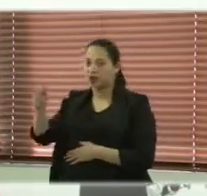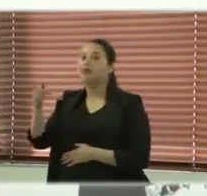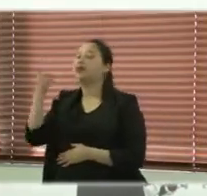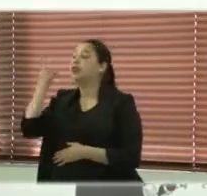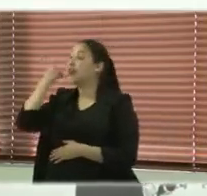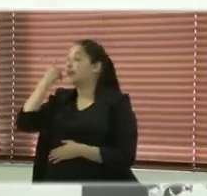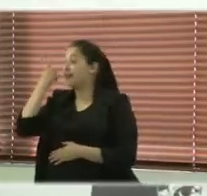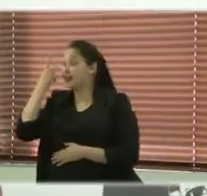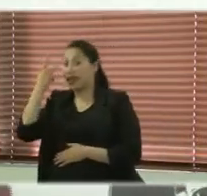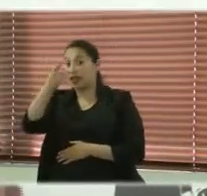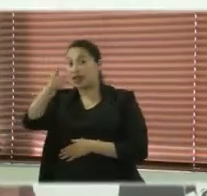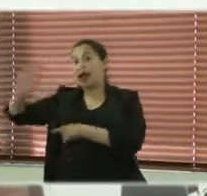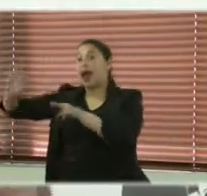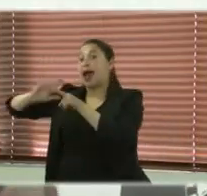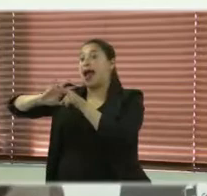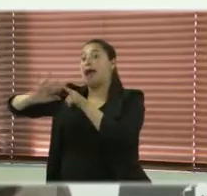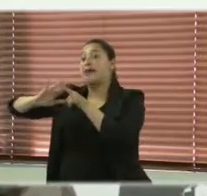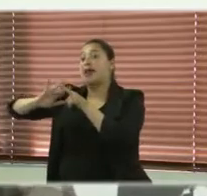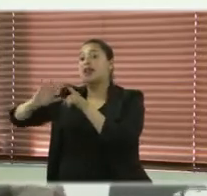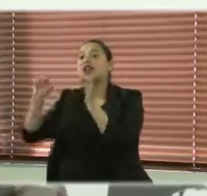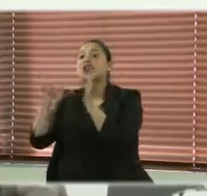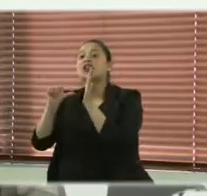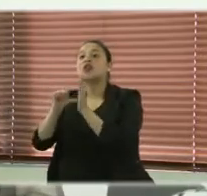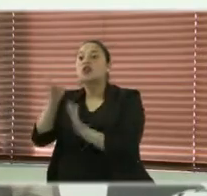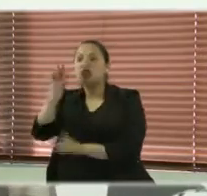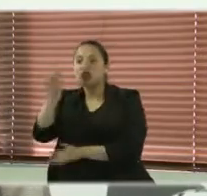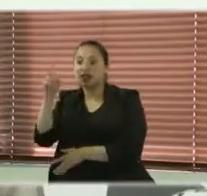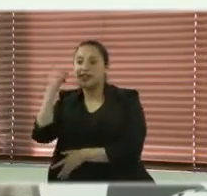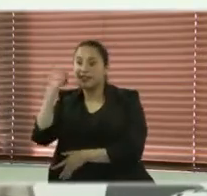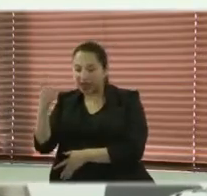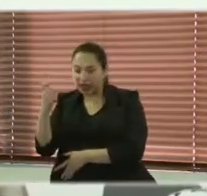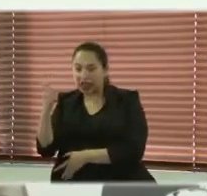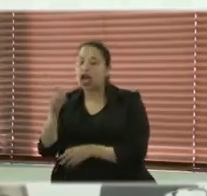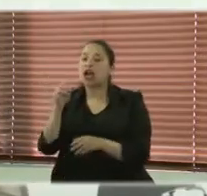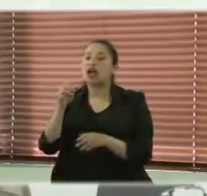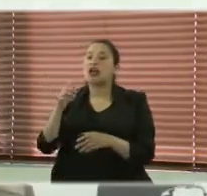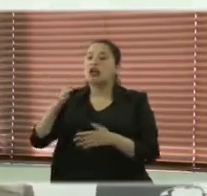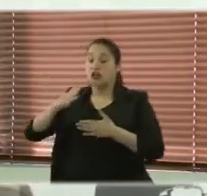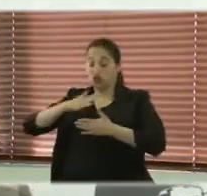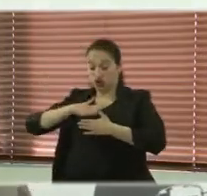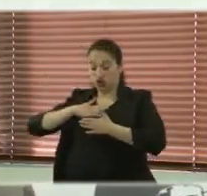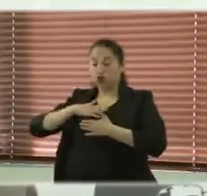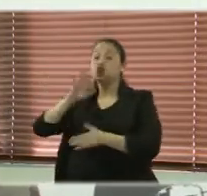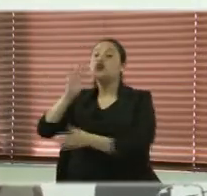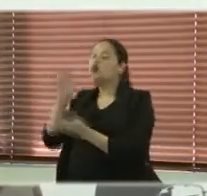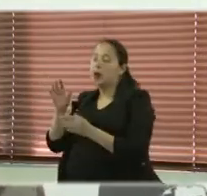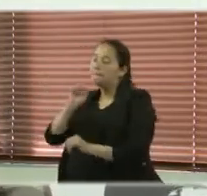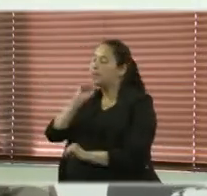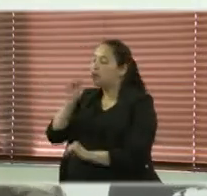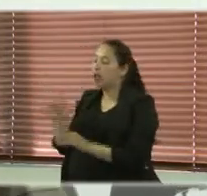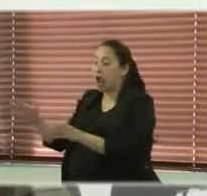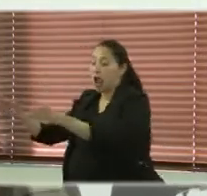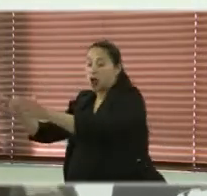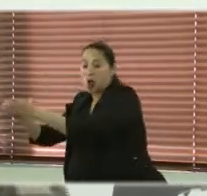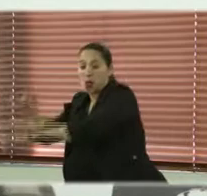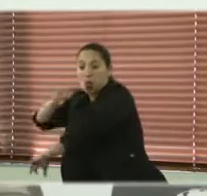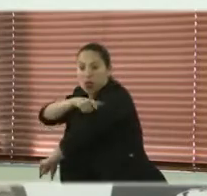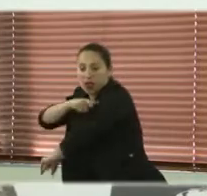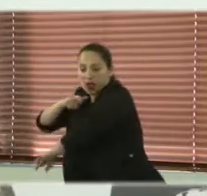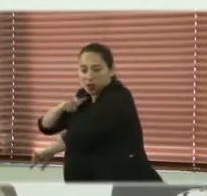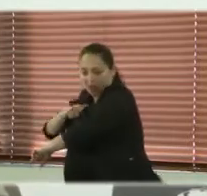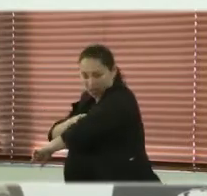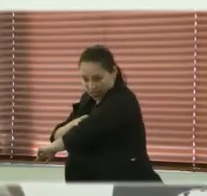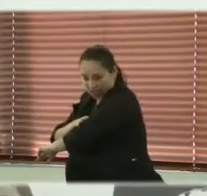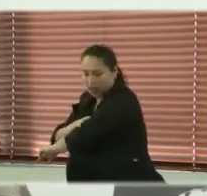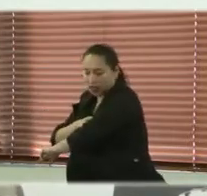del artículo 12 que otras a que otras conclusiones han llegado ustedes como comité frente a los reportes y frente a los casos que les